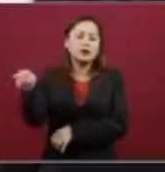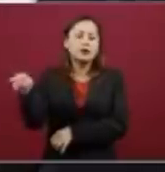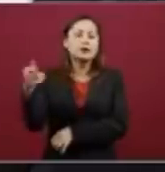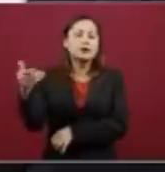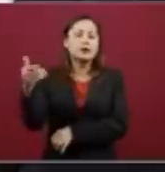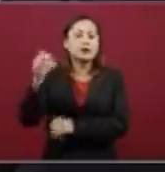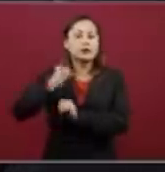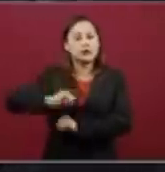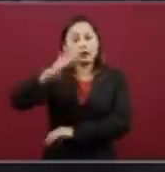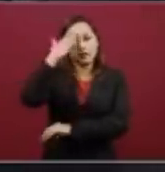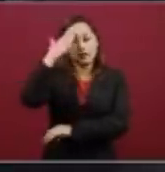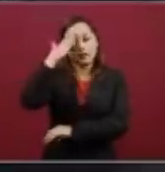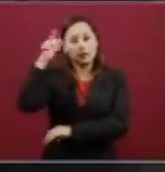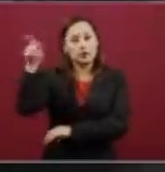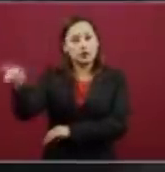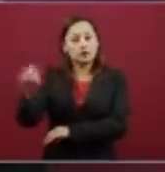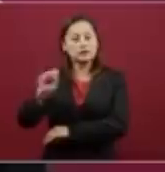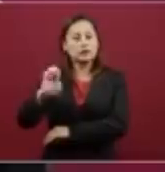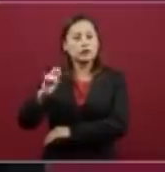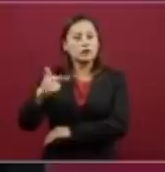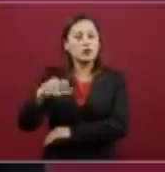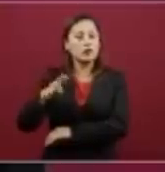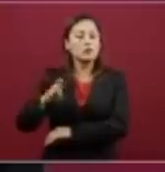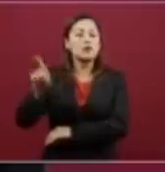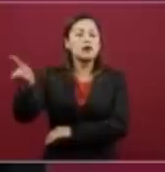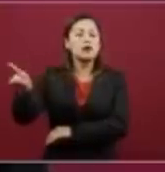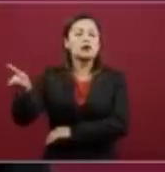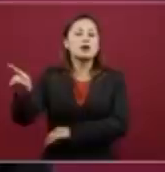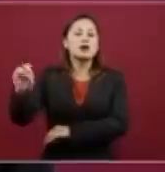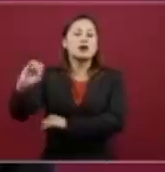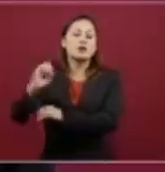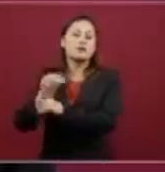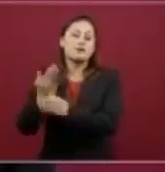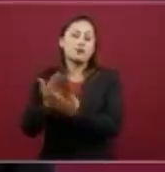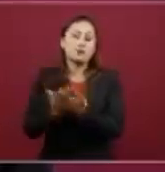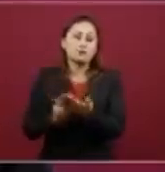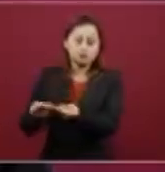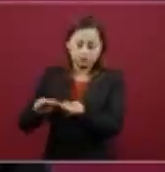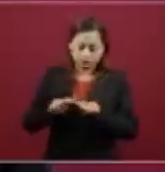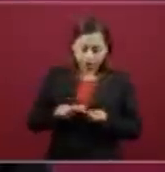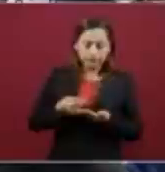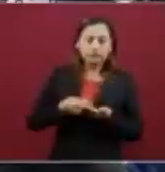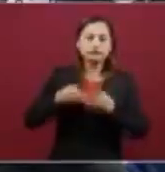la secretaria de Gobernación sobre este asunto.